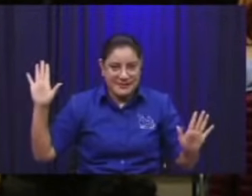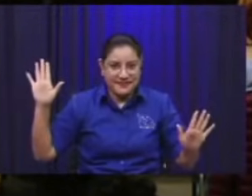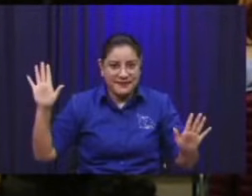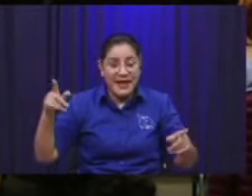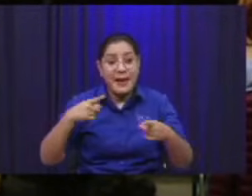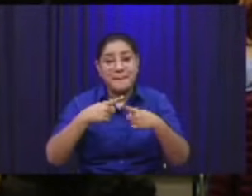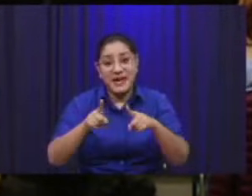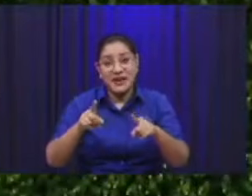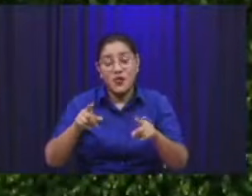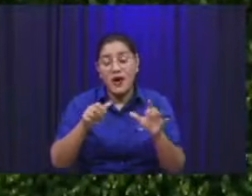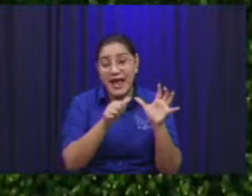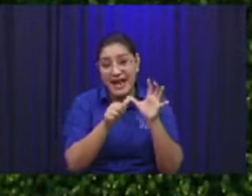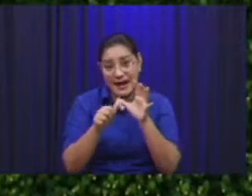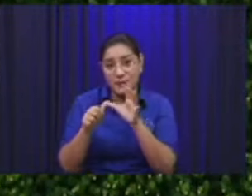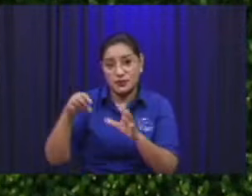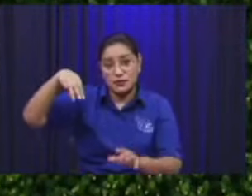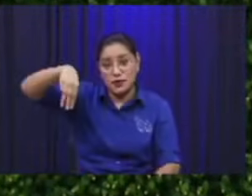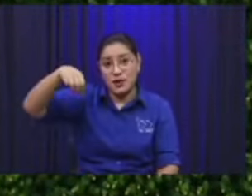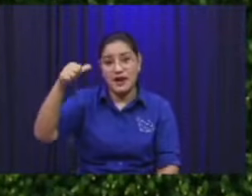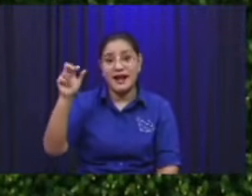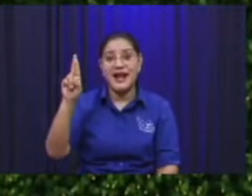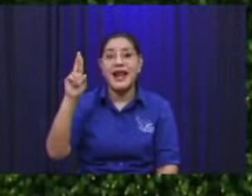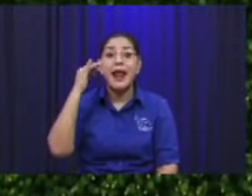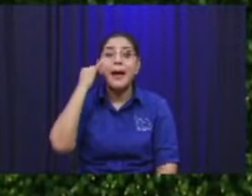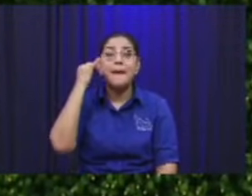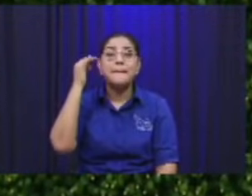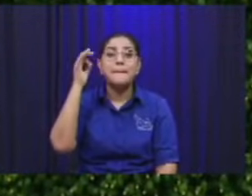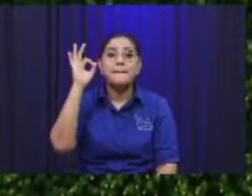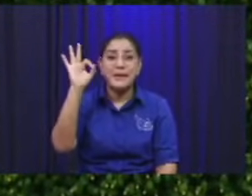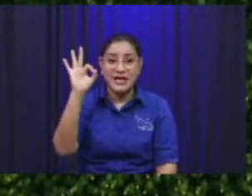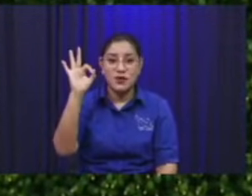anillo precioso